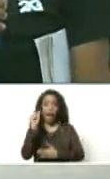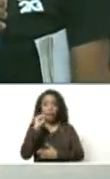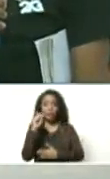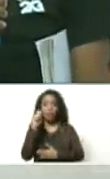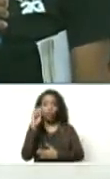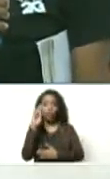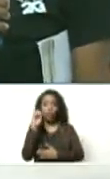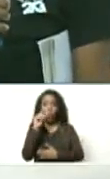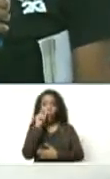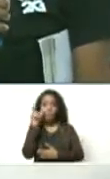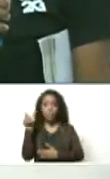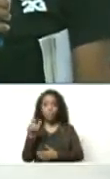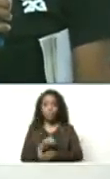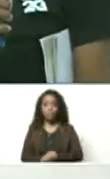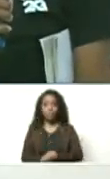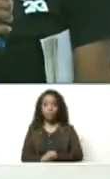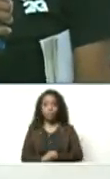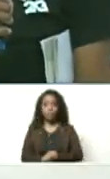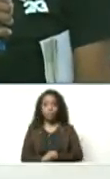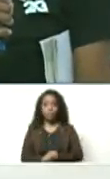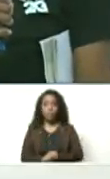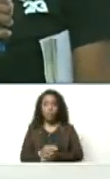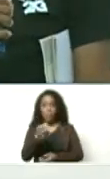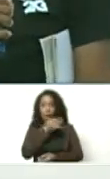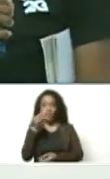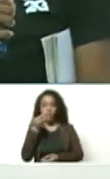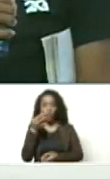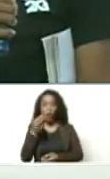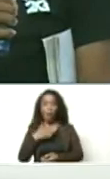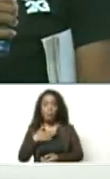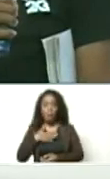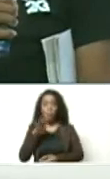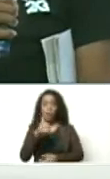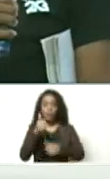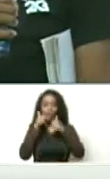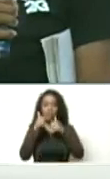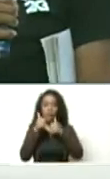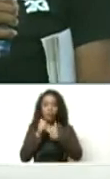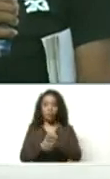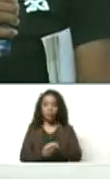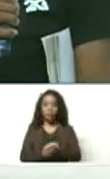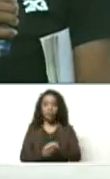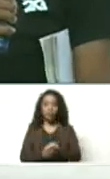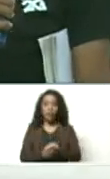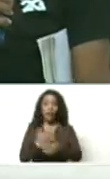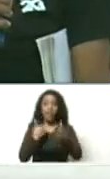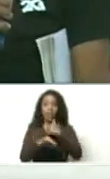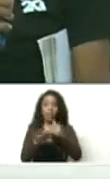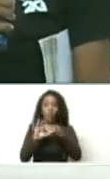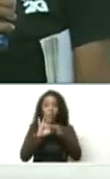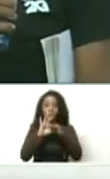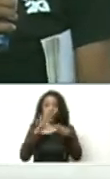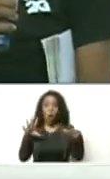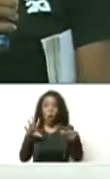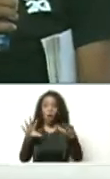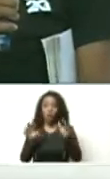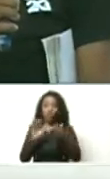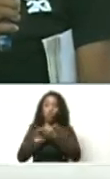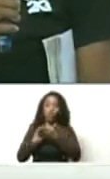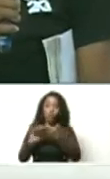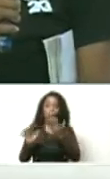activó Castro Soteldo. Excelente, Pimentel. Me parece muy bien que vayamos desatando los nudos